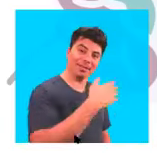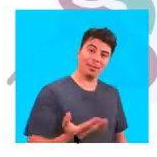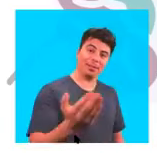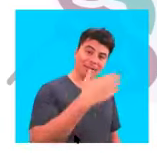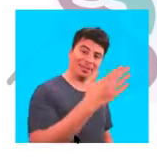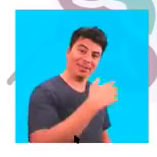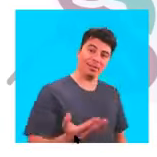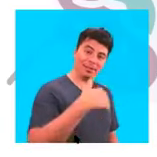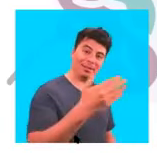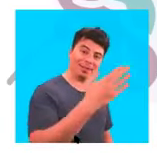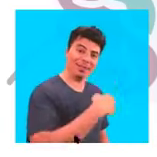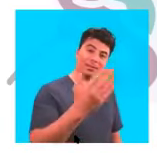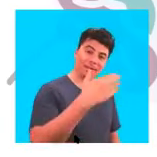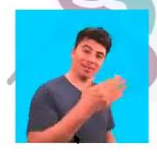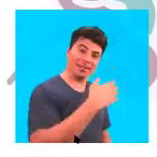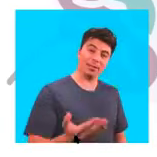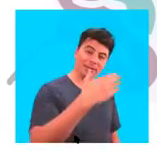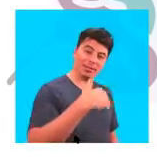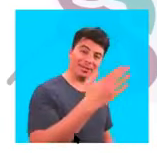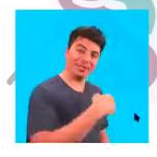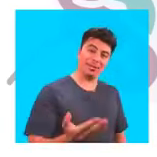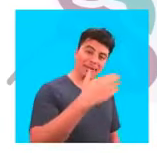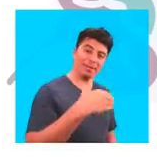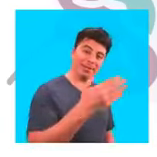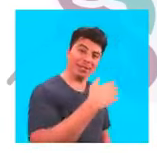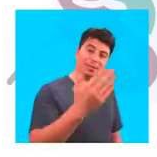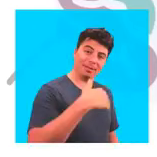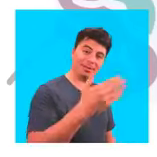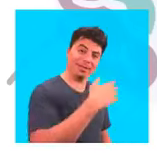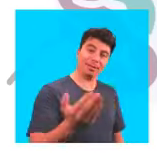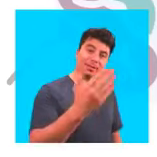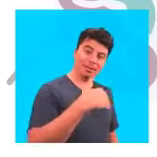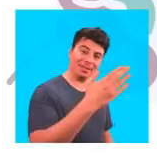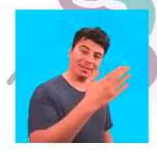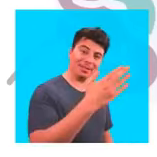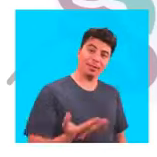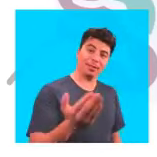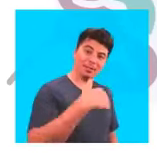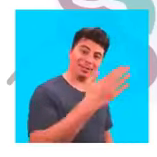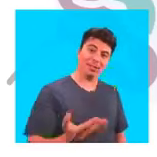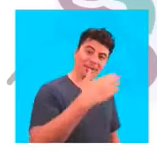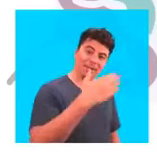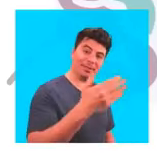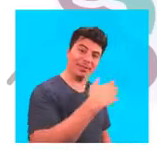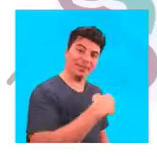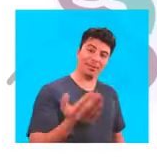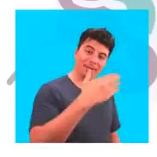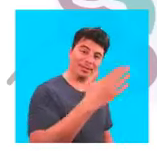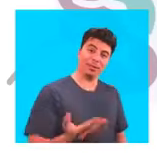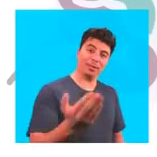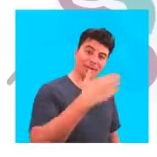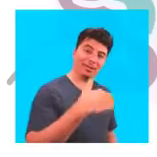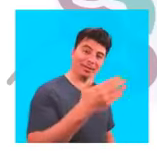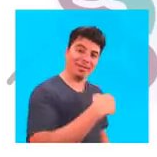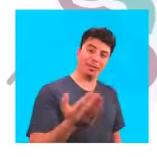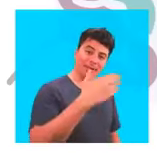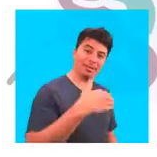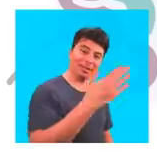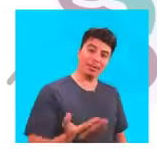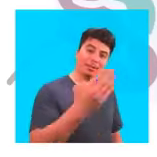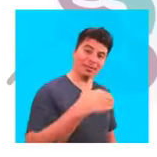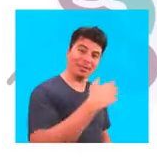Listo. es porque tienen proyectando la otra imagen todavía. ¿Me pueden ayudar a dejar de proyectar mi pantalla? Es que no